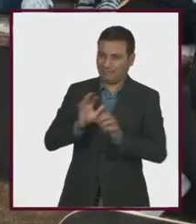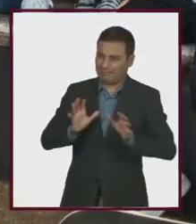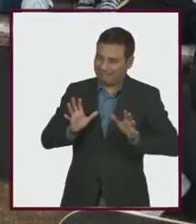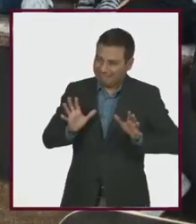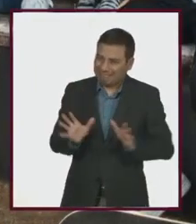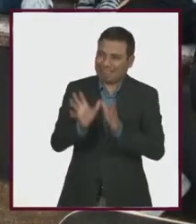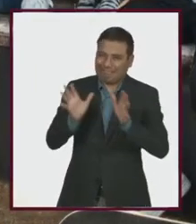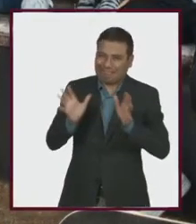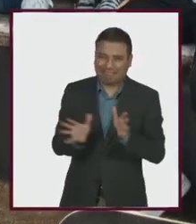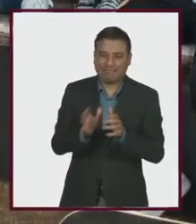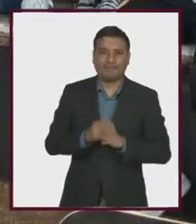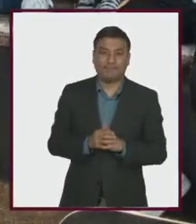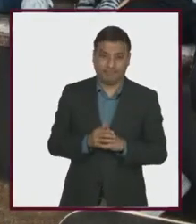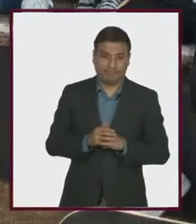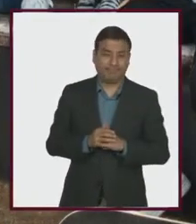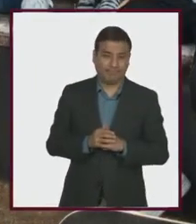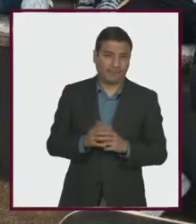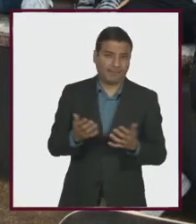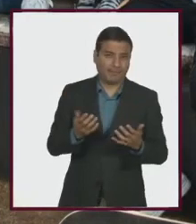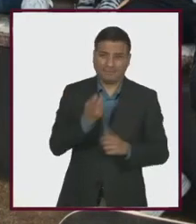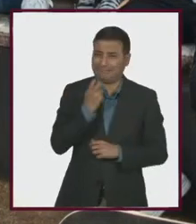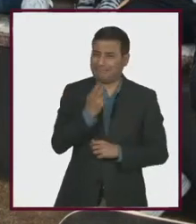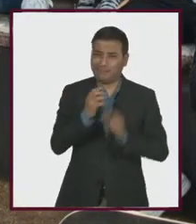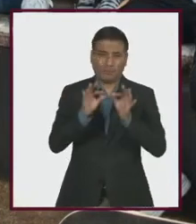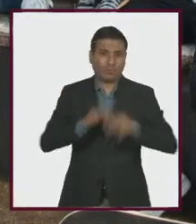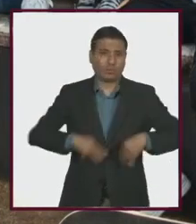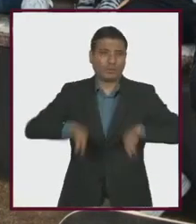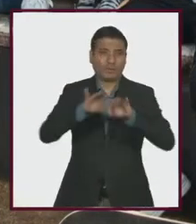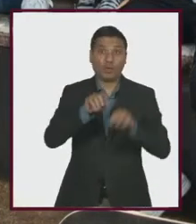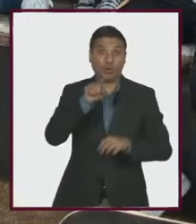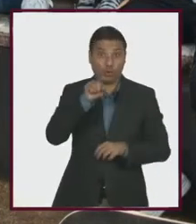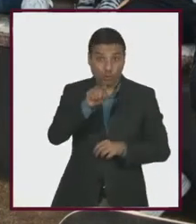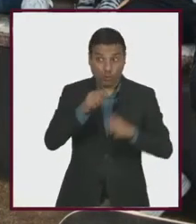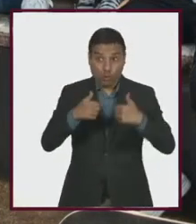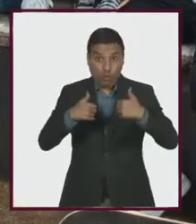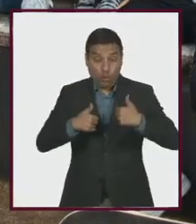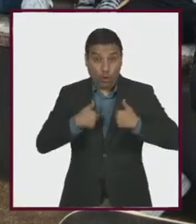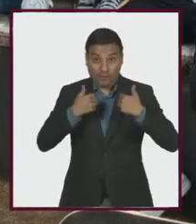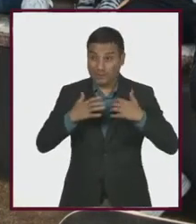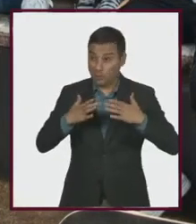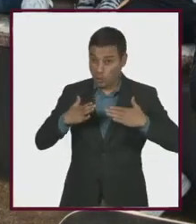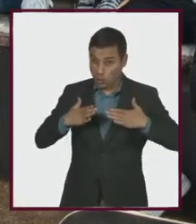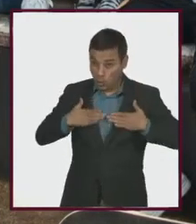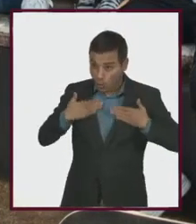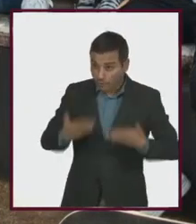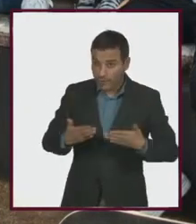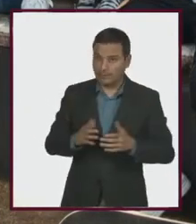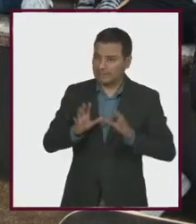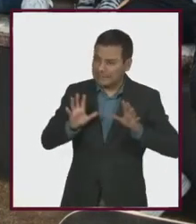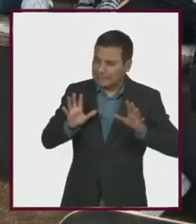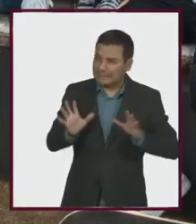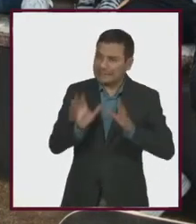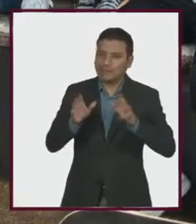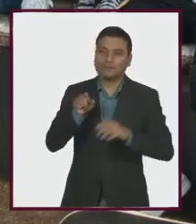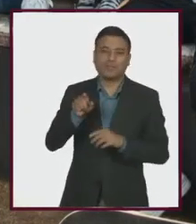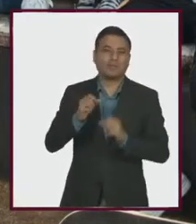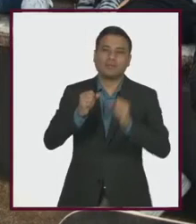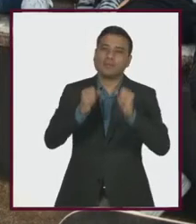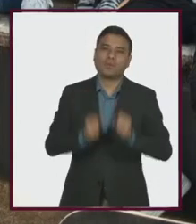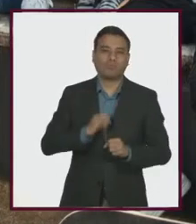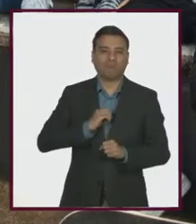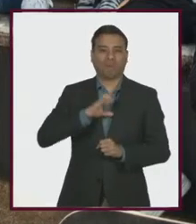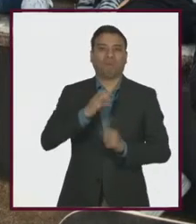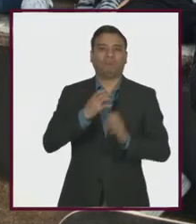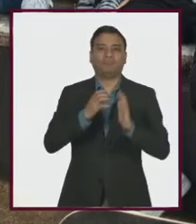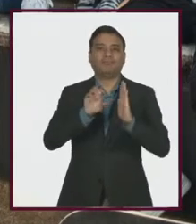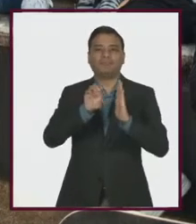ellas y ellos, pues eso va a hacer que también ellos crean en sí mismos. Desde la teoría de los vínculos,